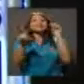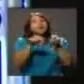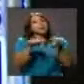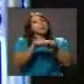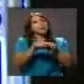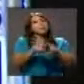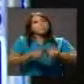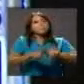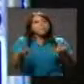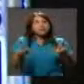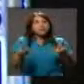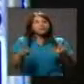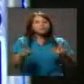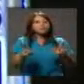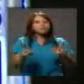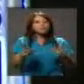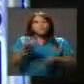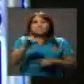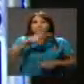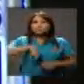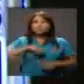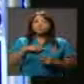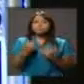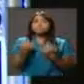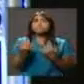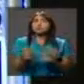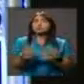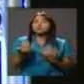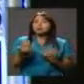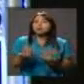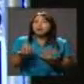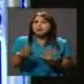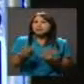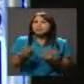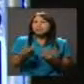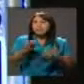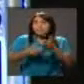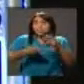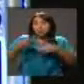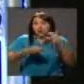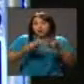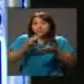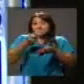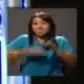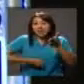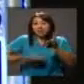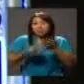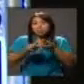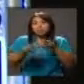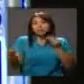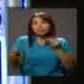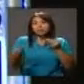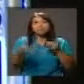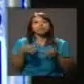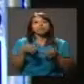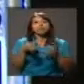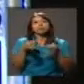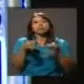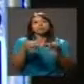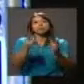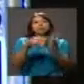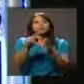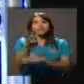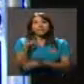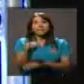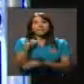aquí también, si nos vamos a esperar que se arregle el problema fiscal, vamos a llegar al 2040. Aquí se ocupa